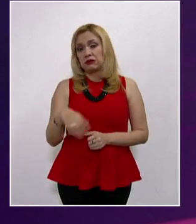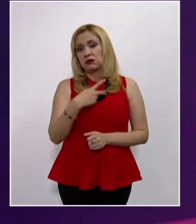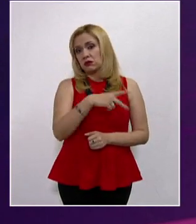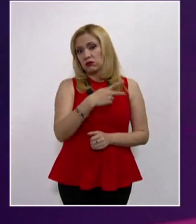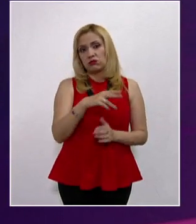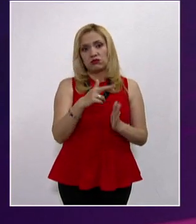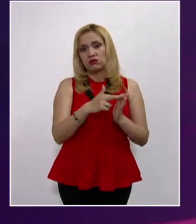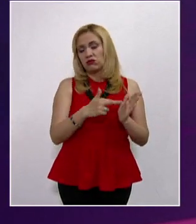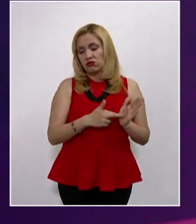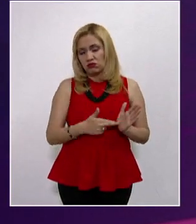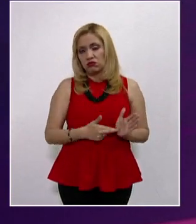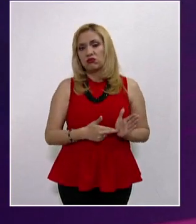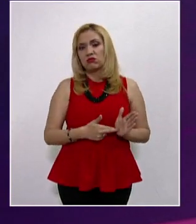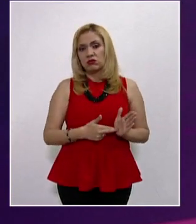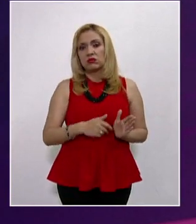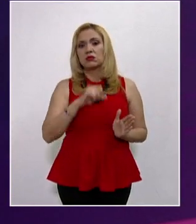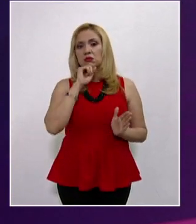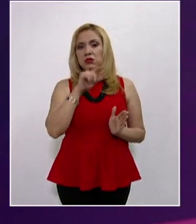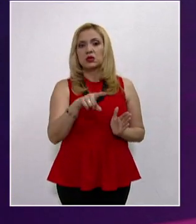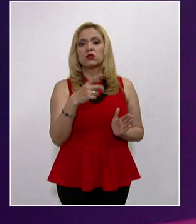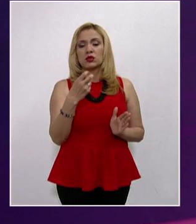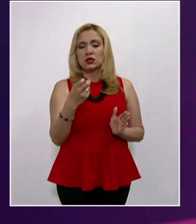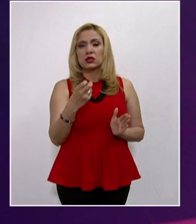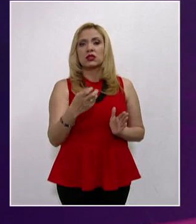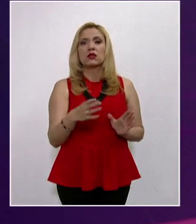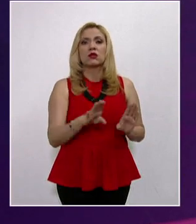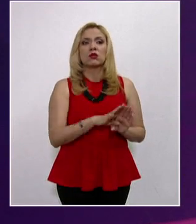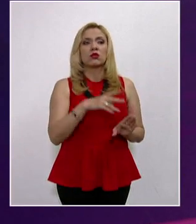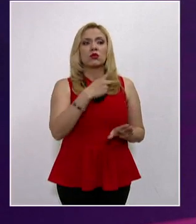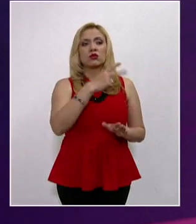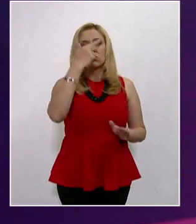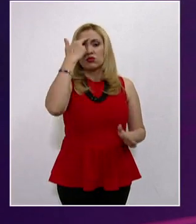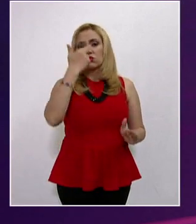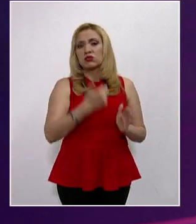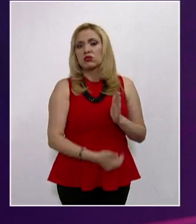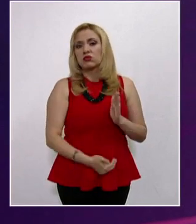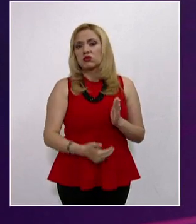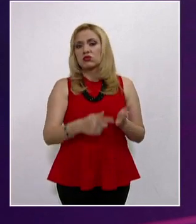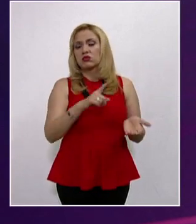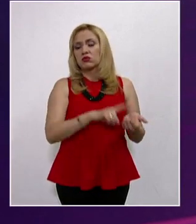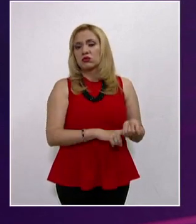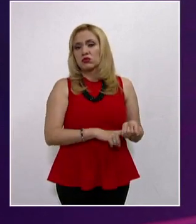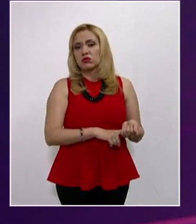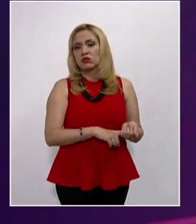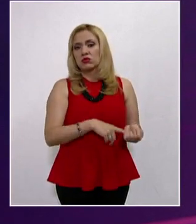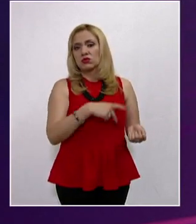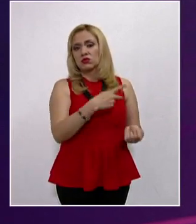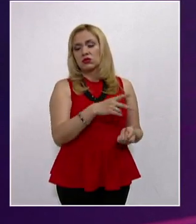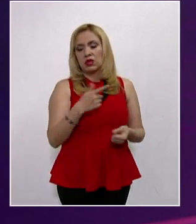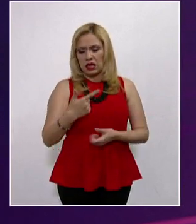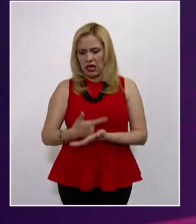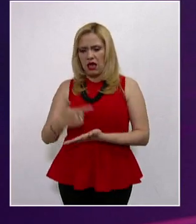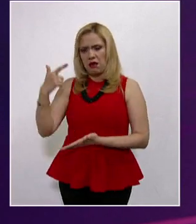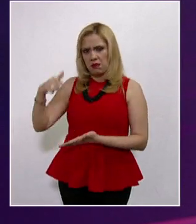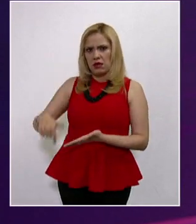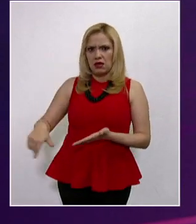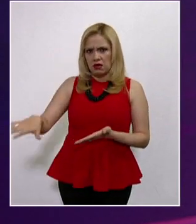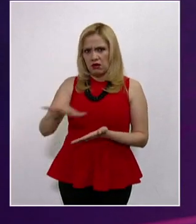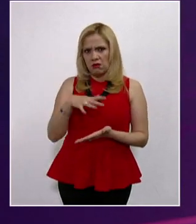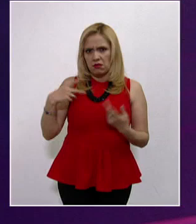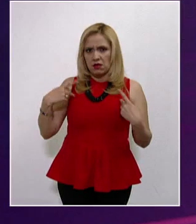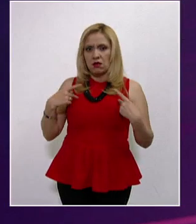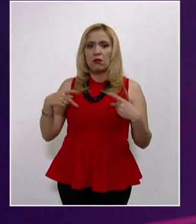así pasa muchas veces con ese tipo, con delitos también que se cometen, que son delitos del fuero común, pero que también de ahí